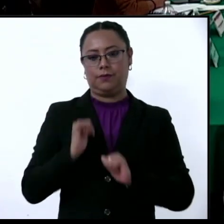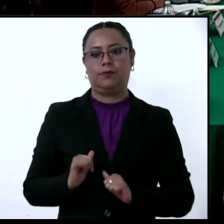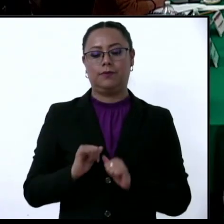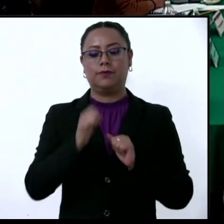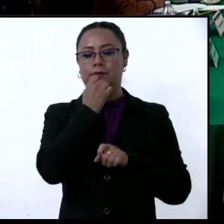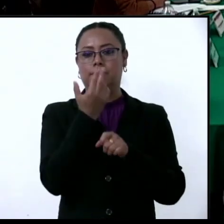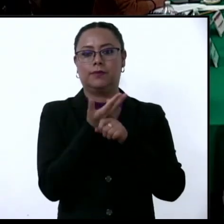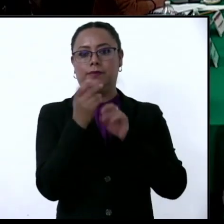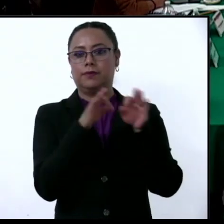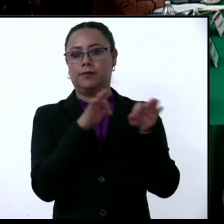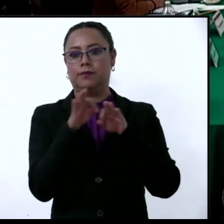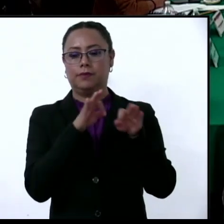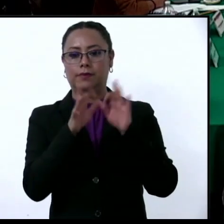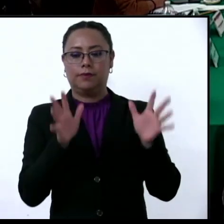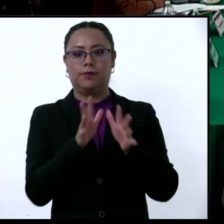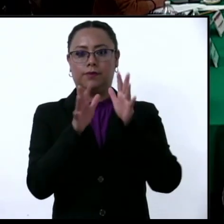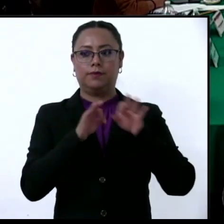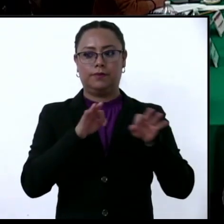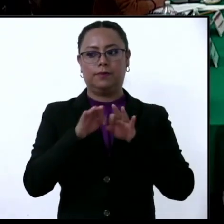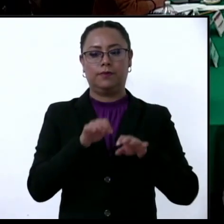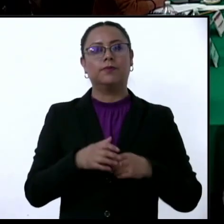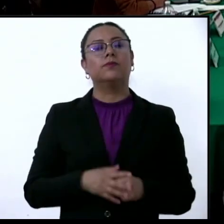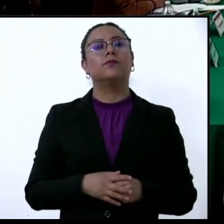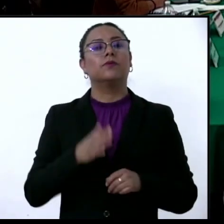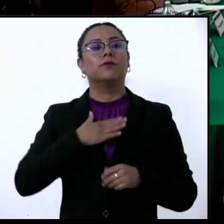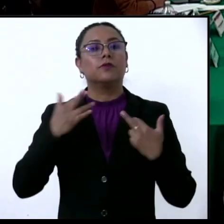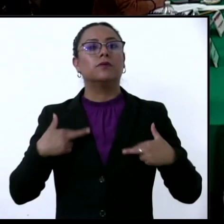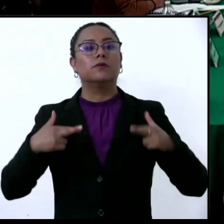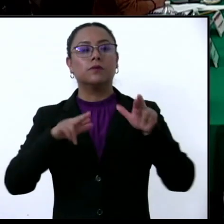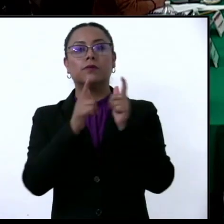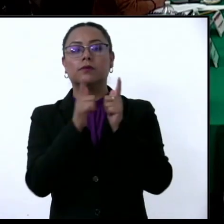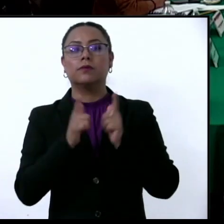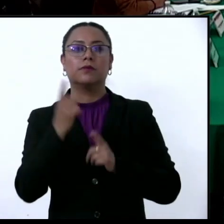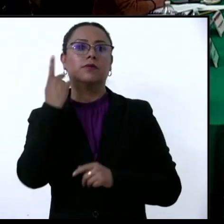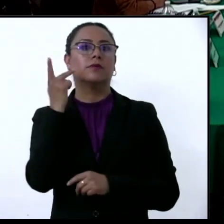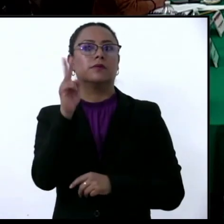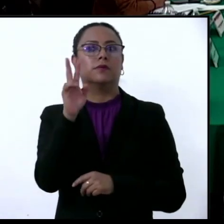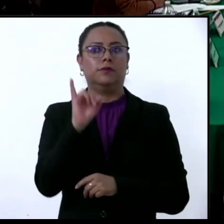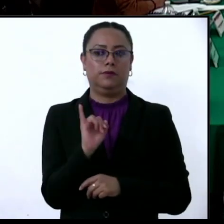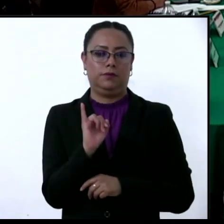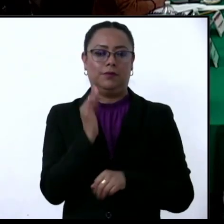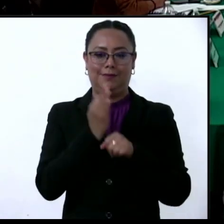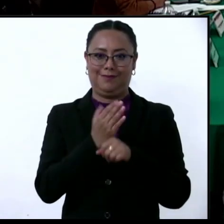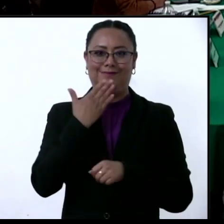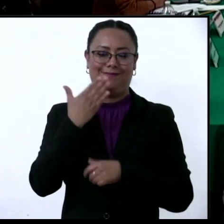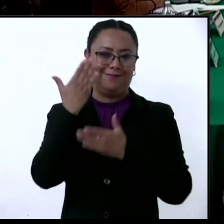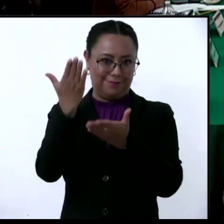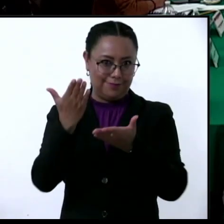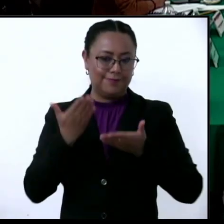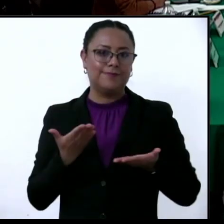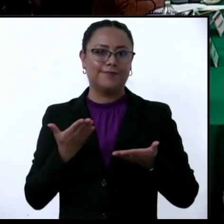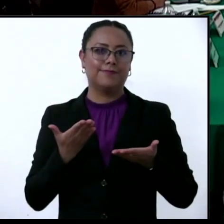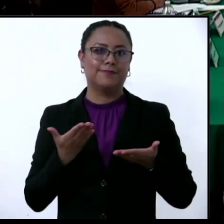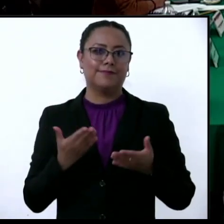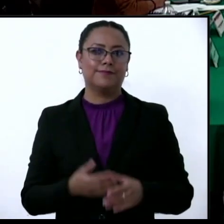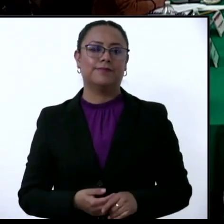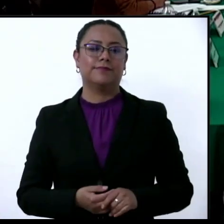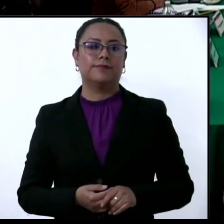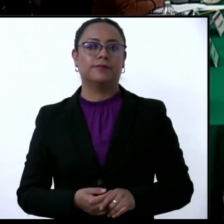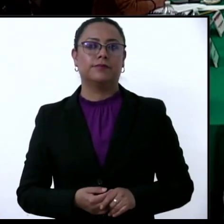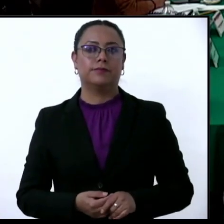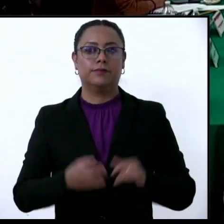de México, a nombre del Partido Revolucionario Institucional, le doy la más cordial bienvenida. Saludo